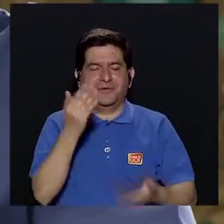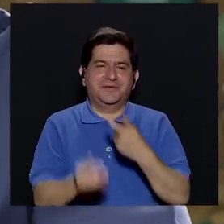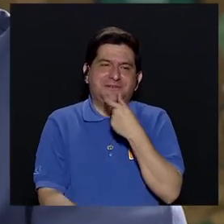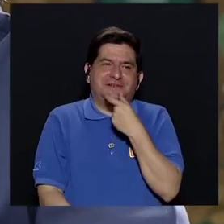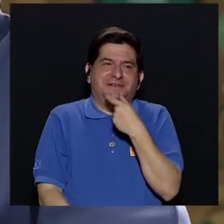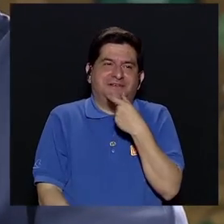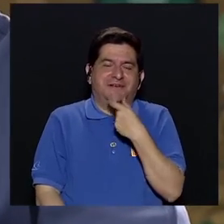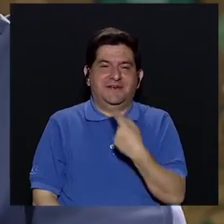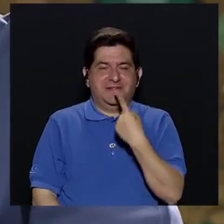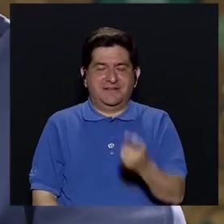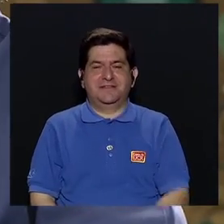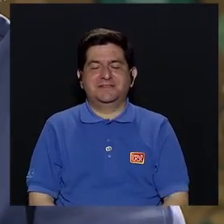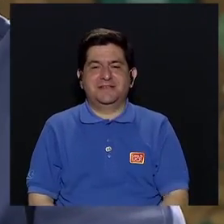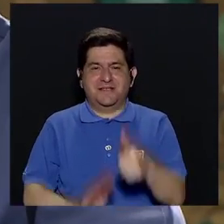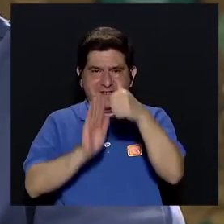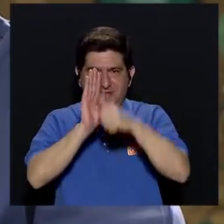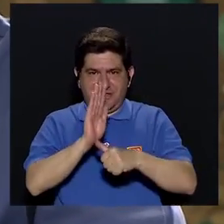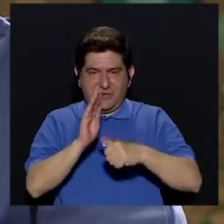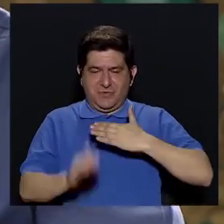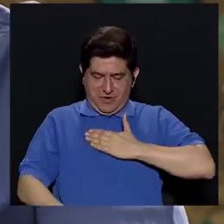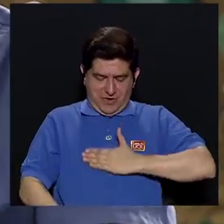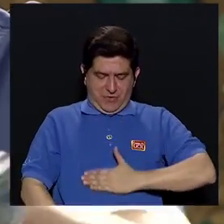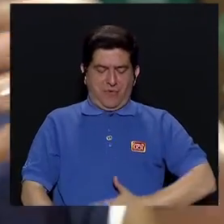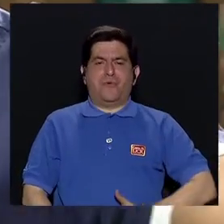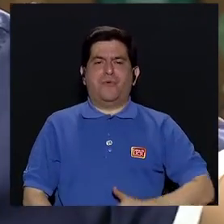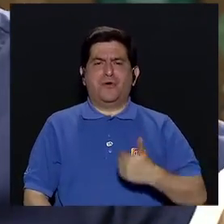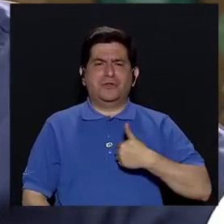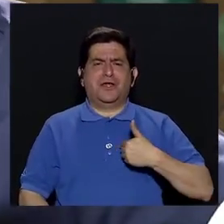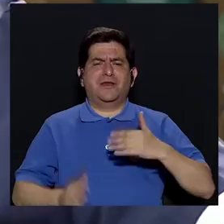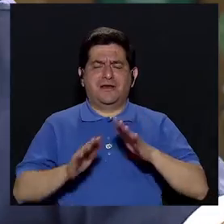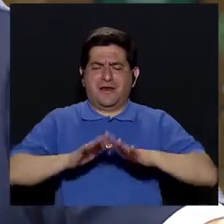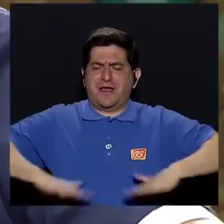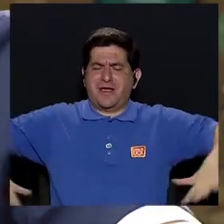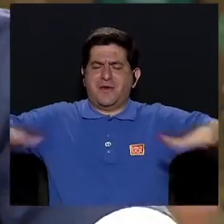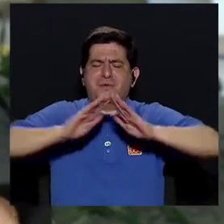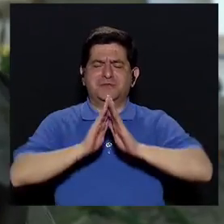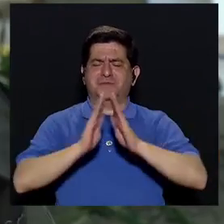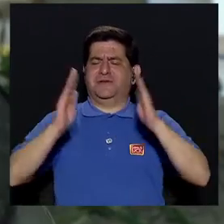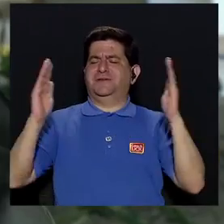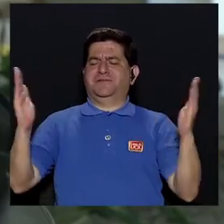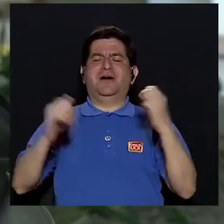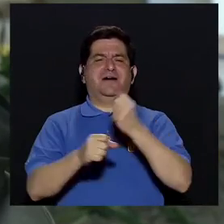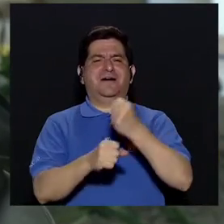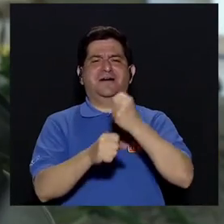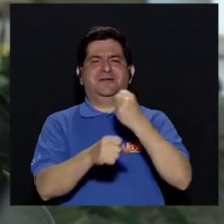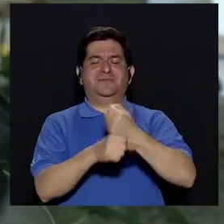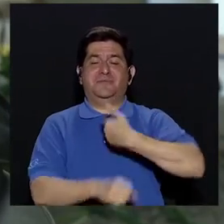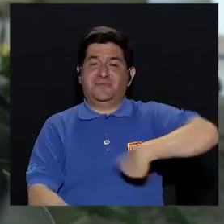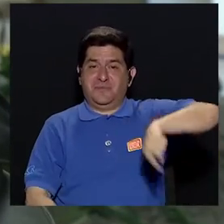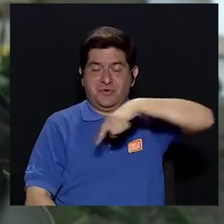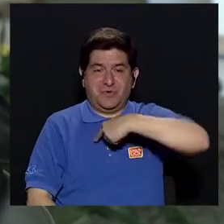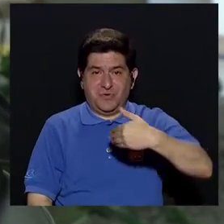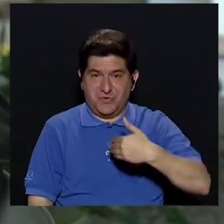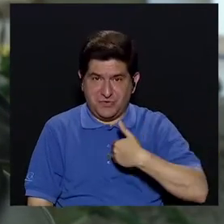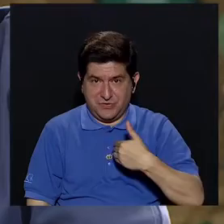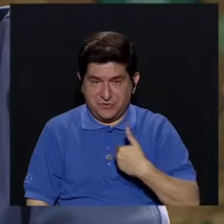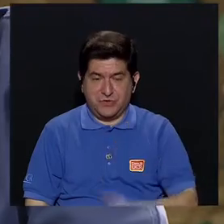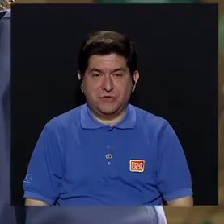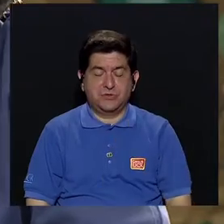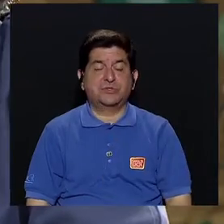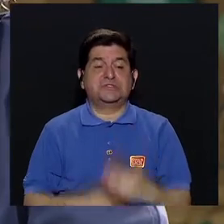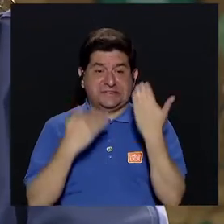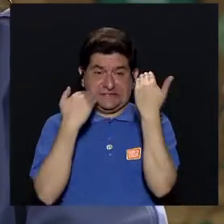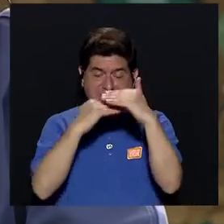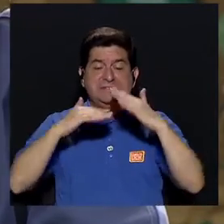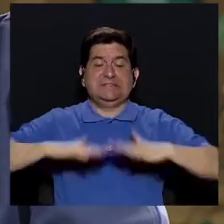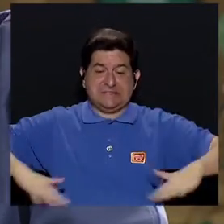jocosa podríamos decir, ¿verdad?, que un cirujano de abdomen tiene un amplio lugar para trabajar, ¿verdad? Nosotros tenemos realmente,